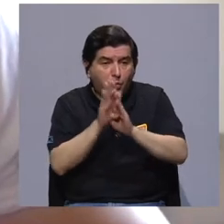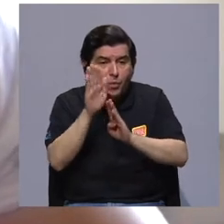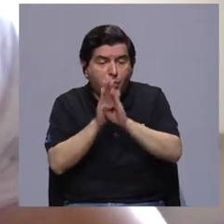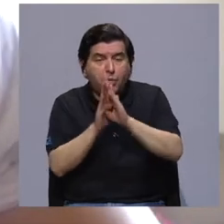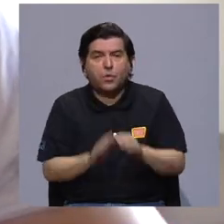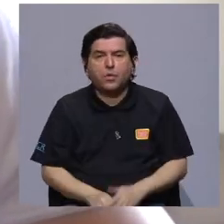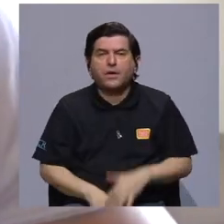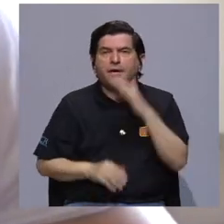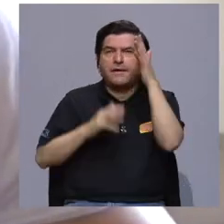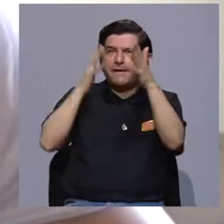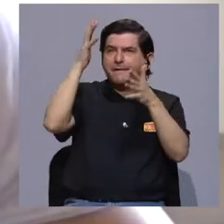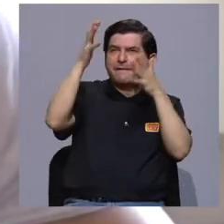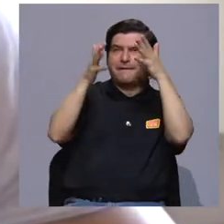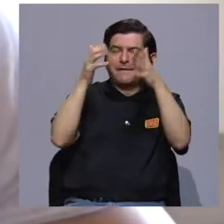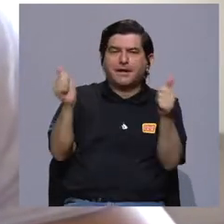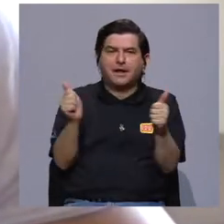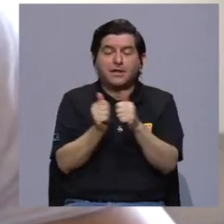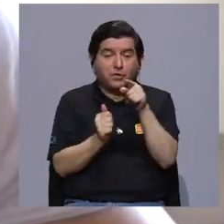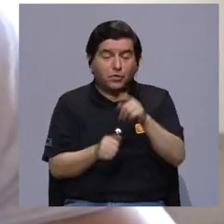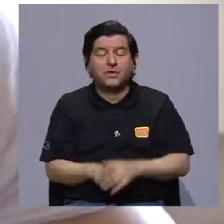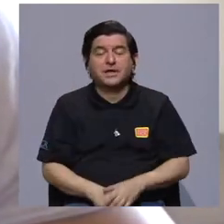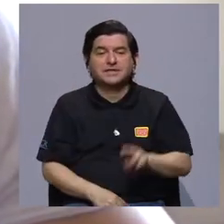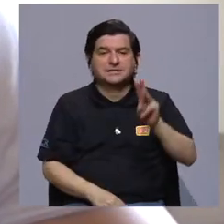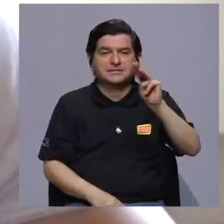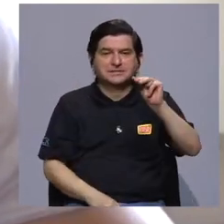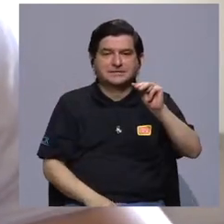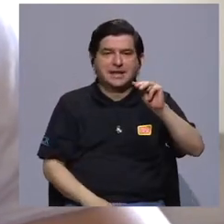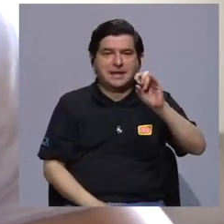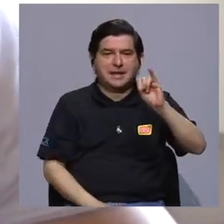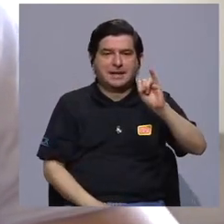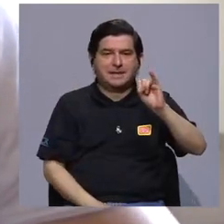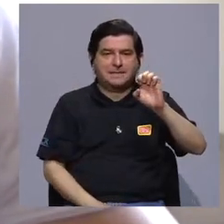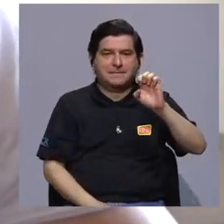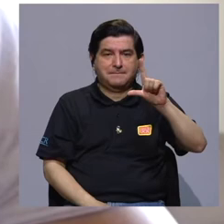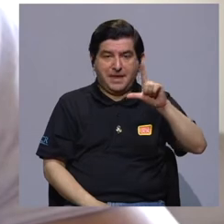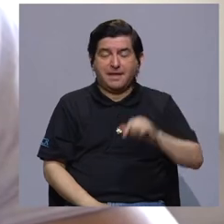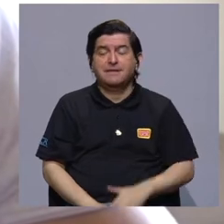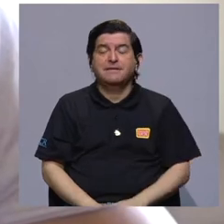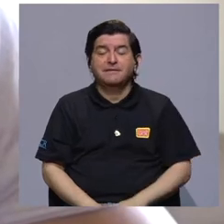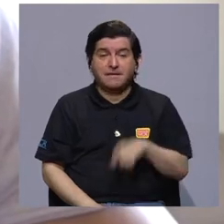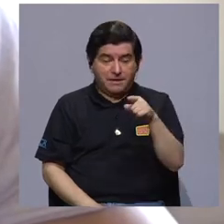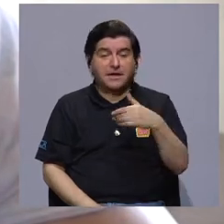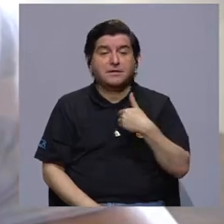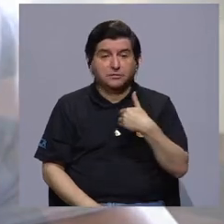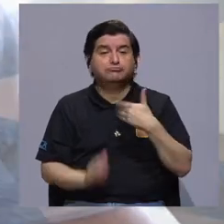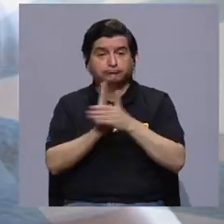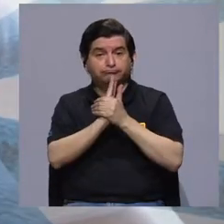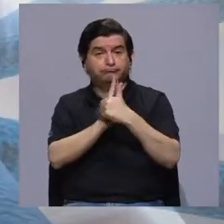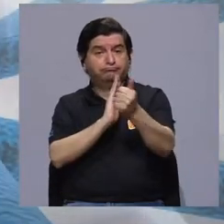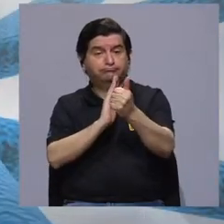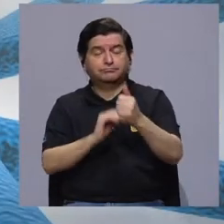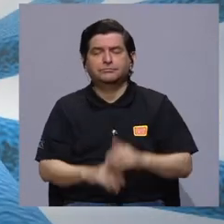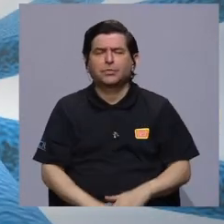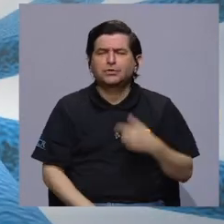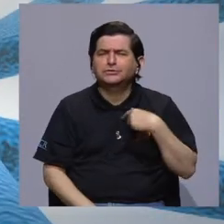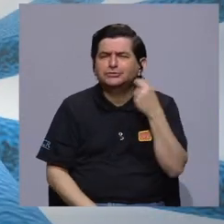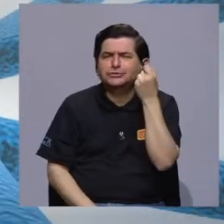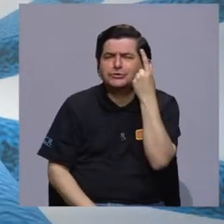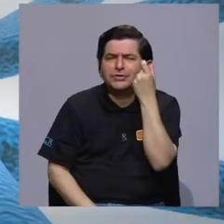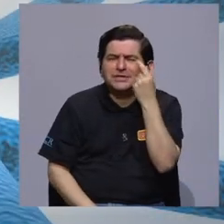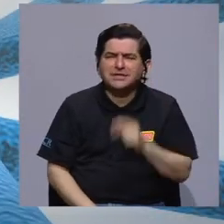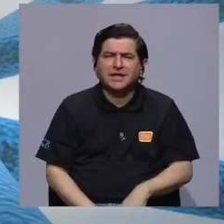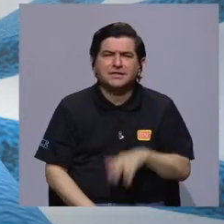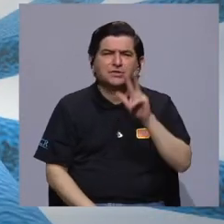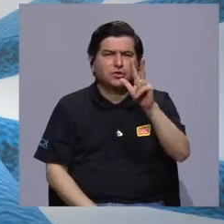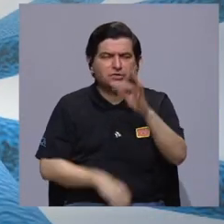desarrollo creado con estas mieles sería posible hacer algo así. Tienen ese potencial. Entiendo, Gabriel,